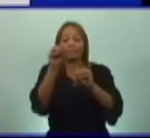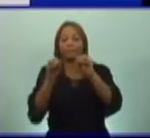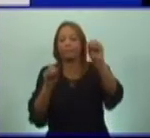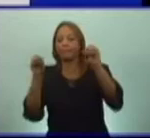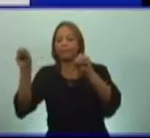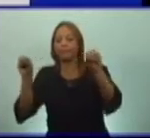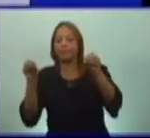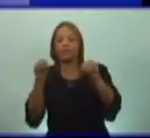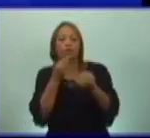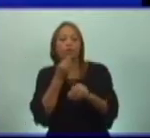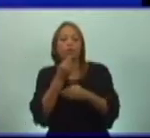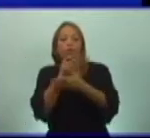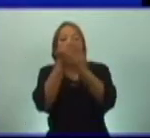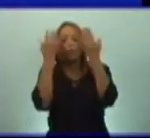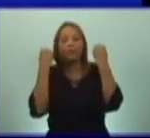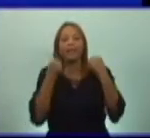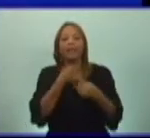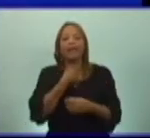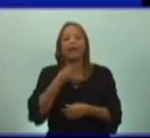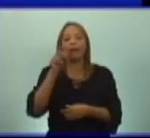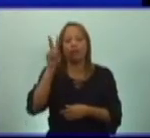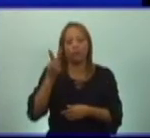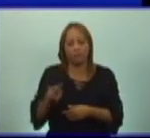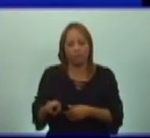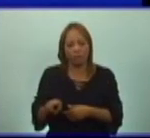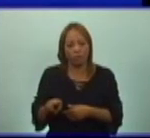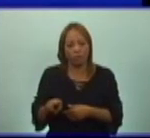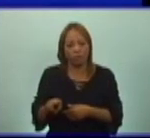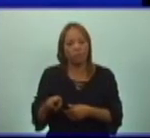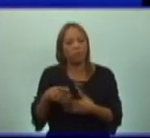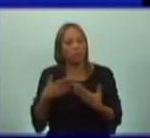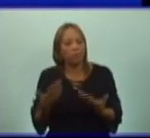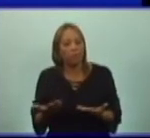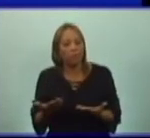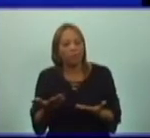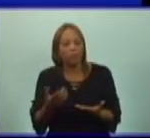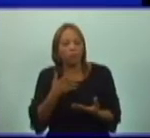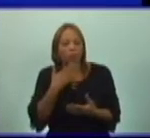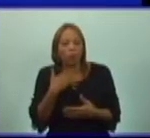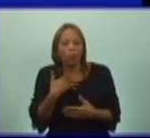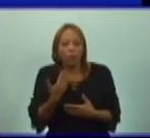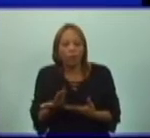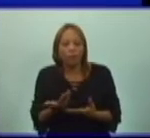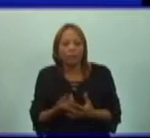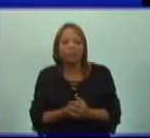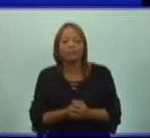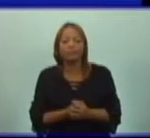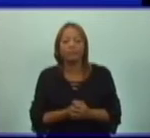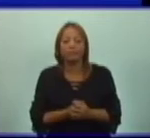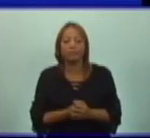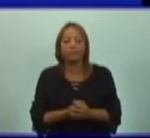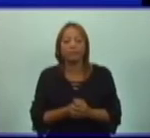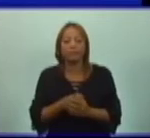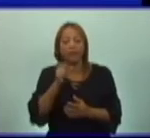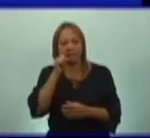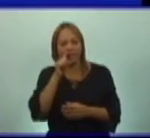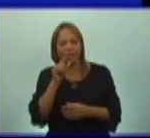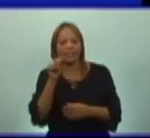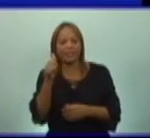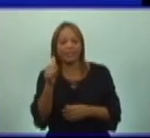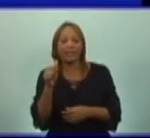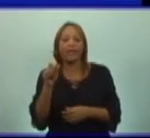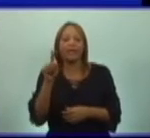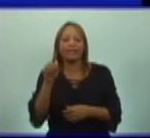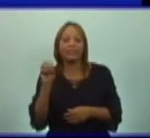olvidar la evaluación. Esta evaluación del trabajo práctico, que bueno, al final es 100 puntos, pero